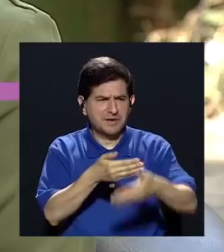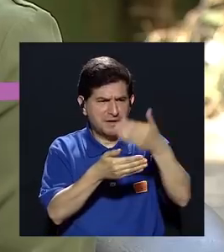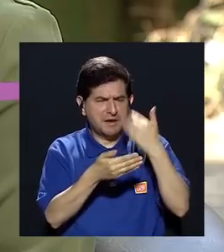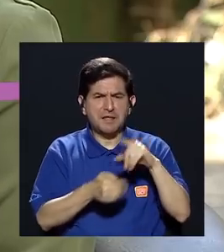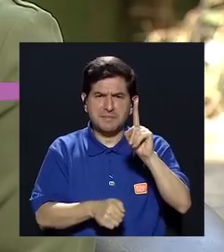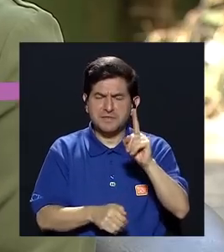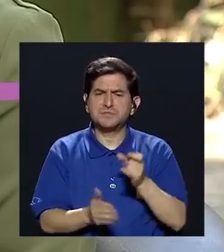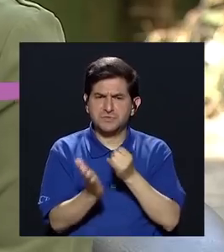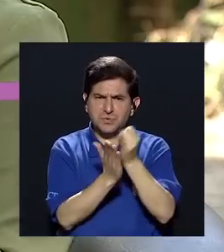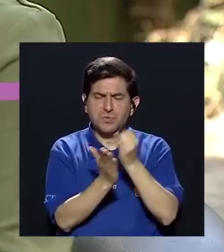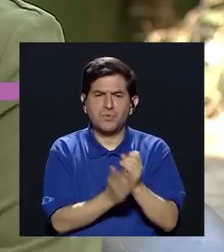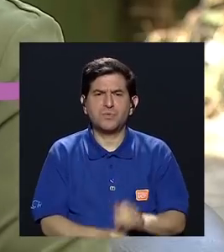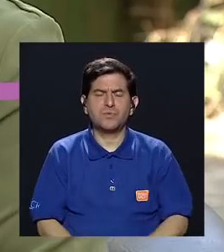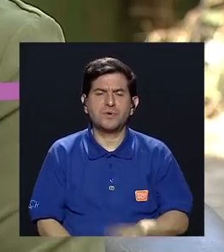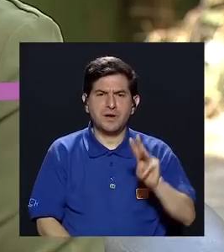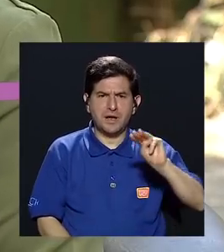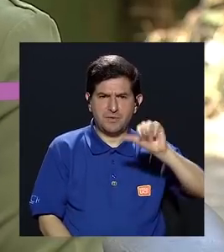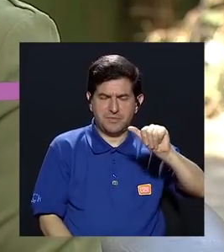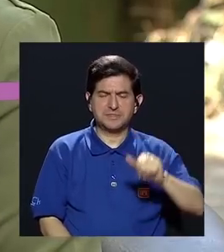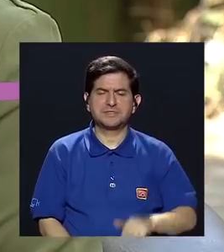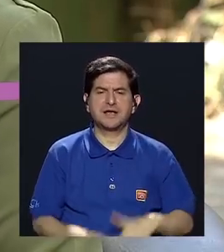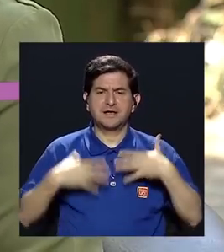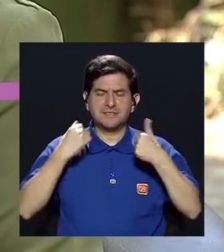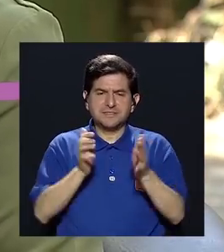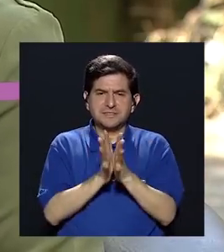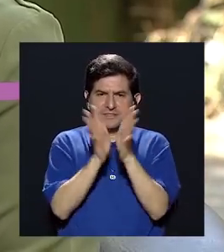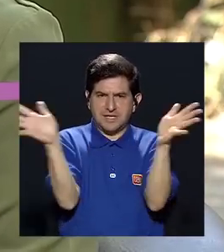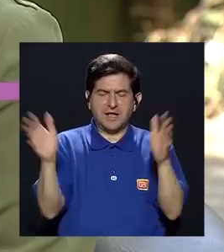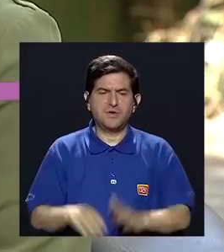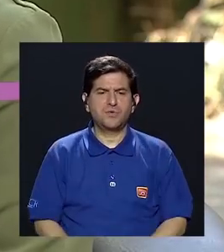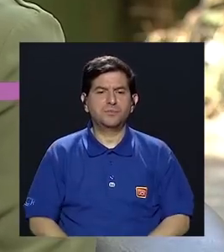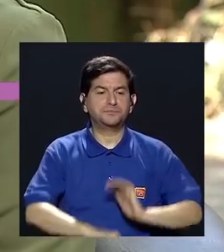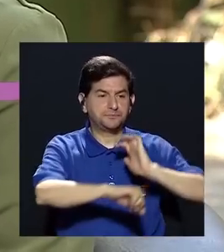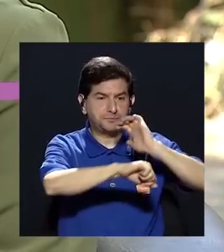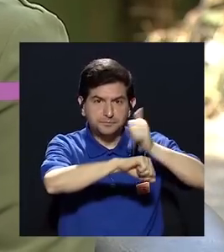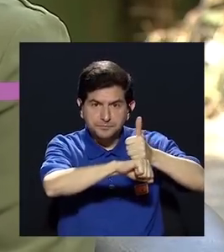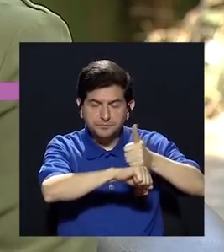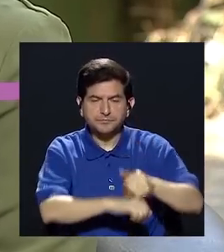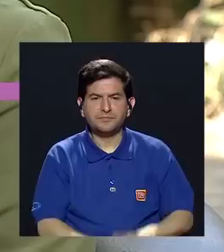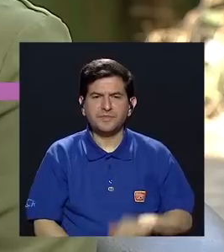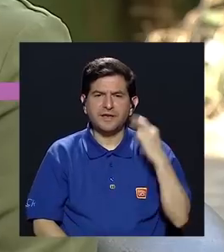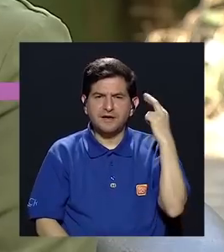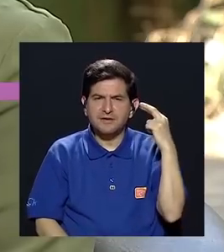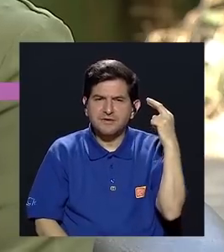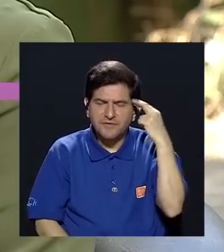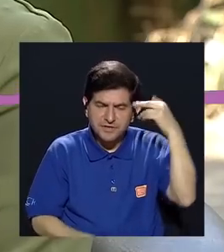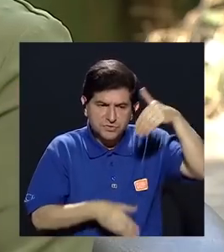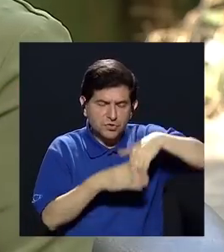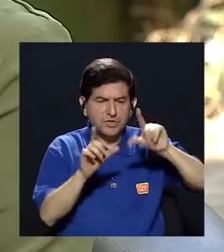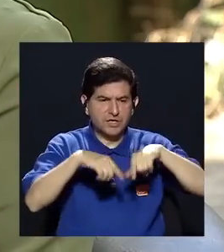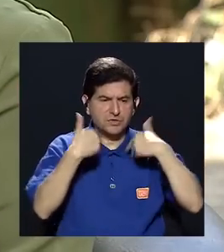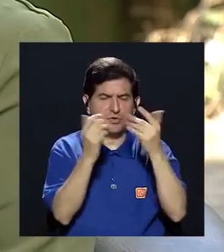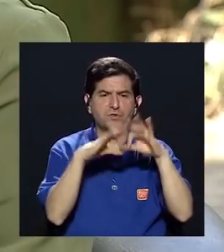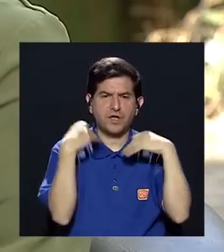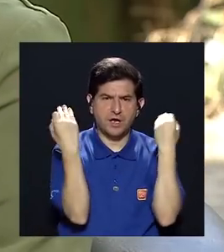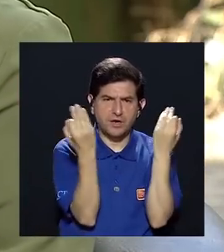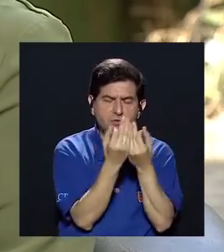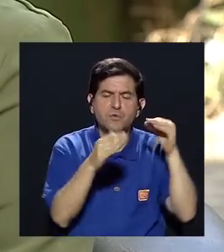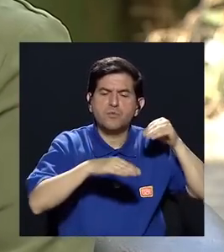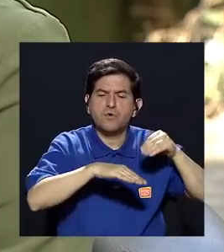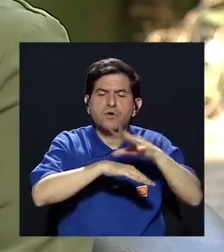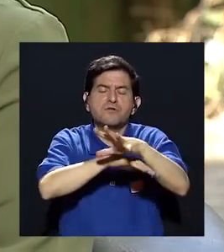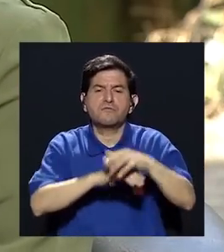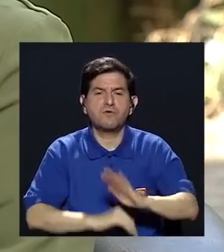poco con la maestría de salud pública para determinar qué factores dentro del grupo familiar